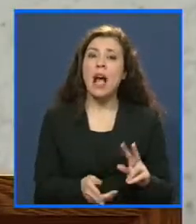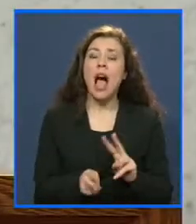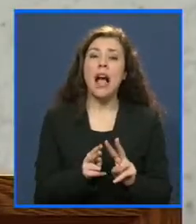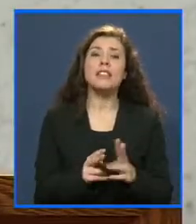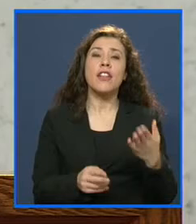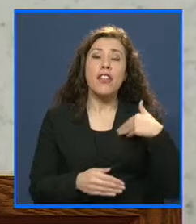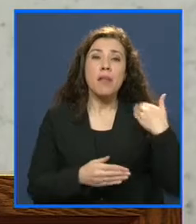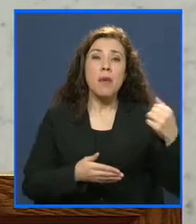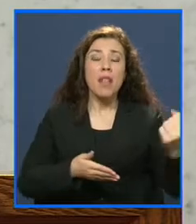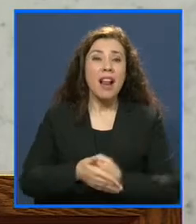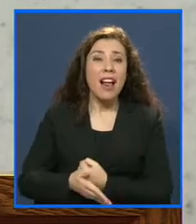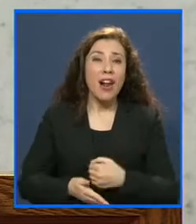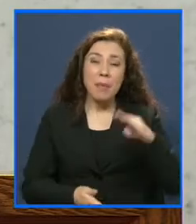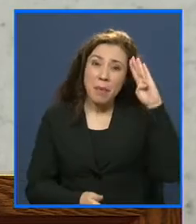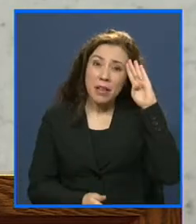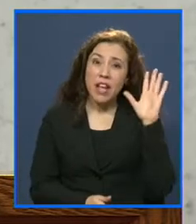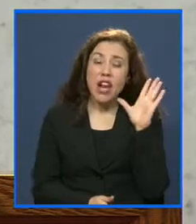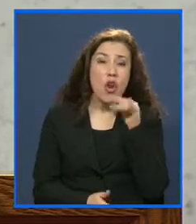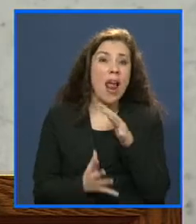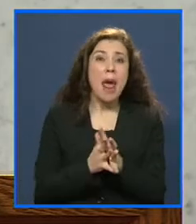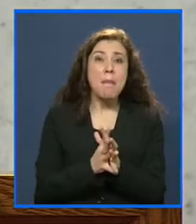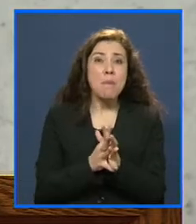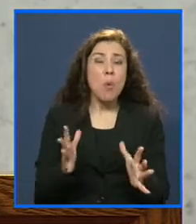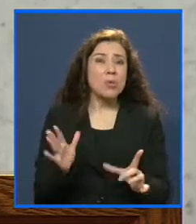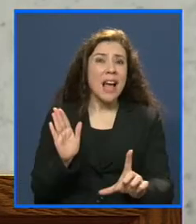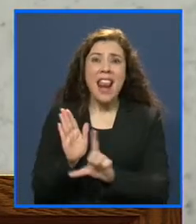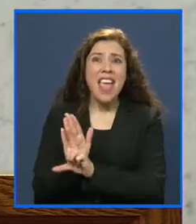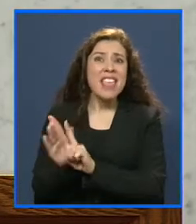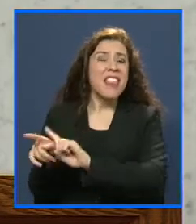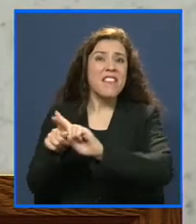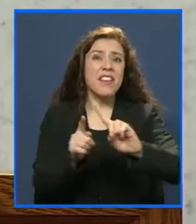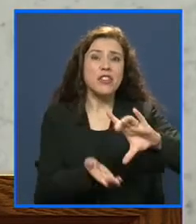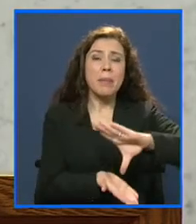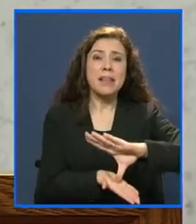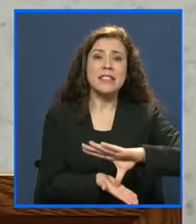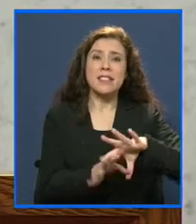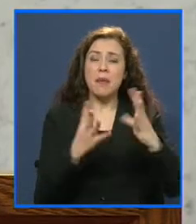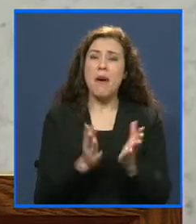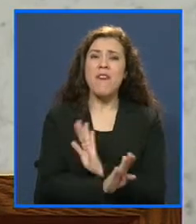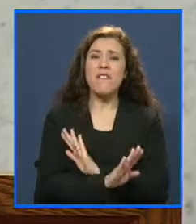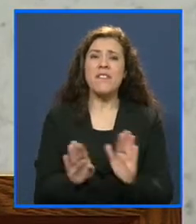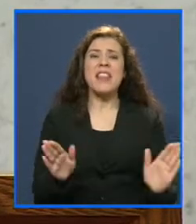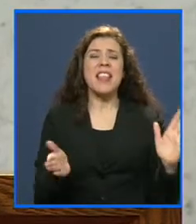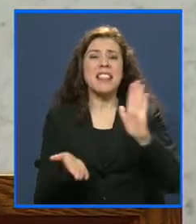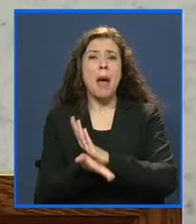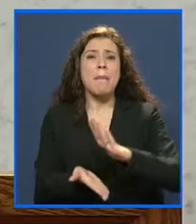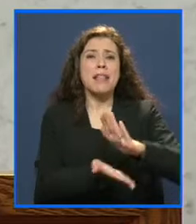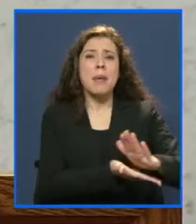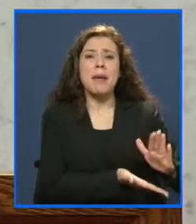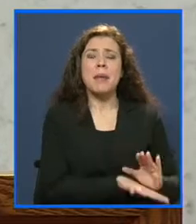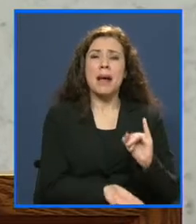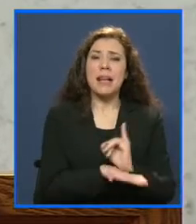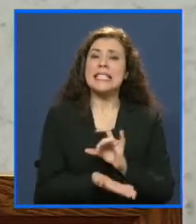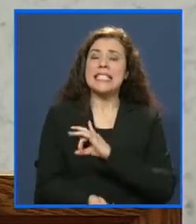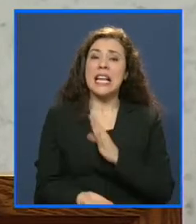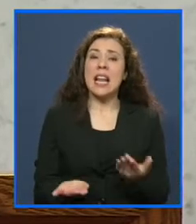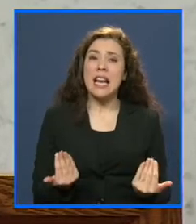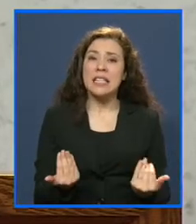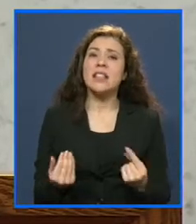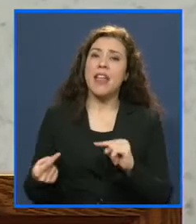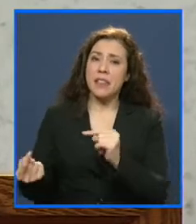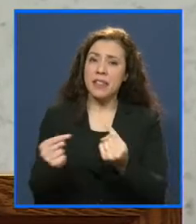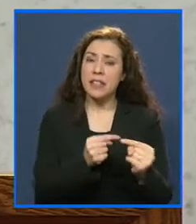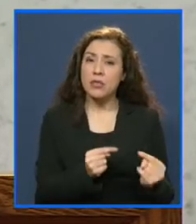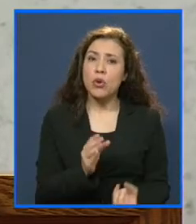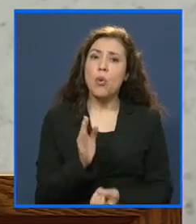y que no existe en la inmensa mayoría legislaciones del mundo basta de parches a nuestra incluso realidad chile se merece discutir